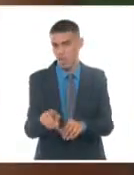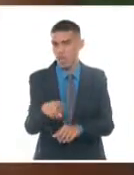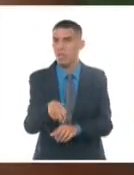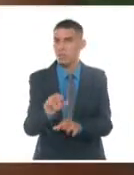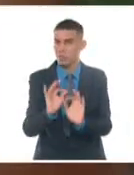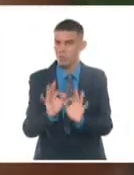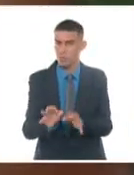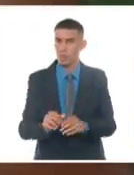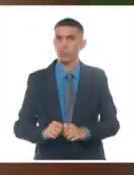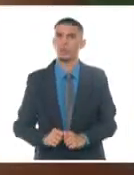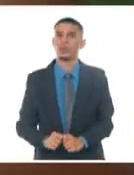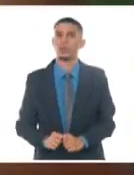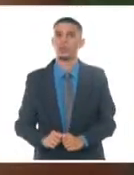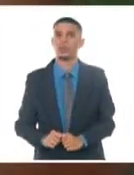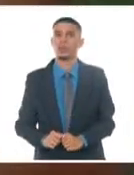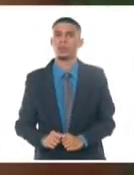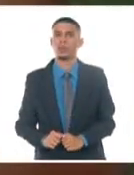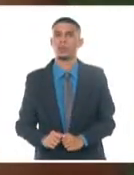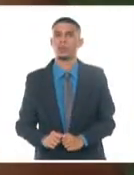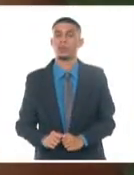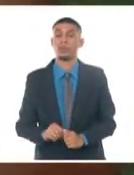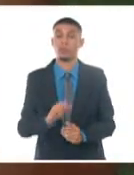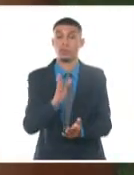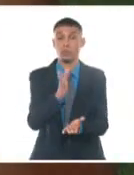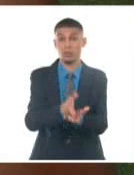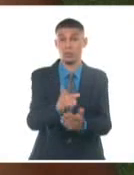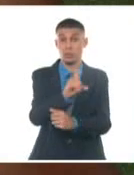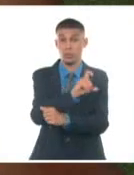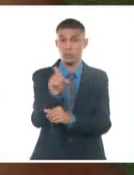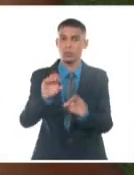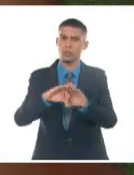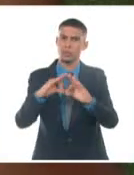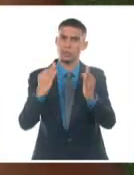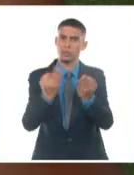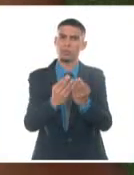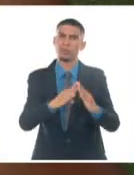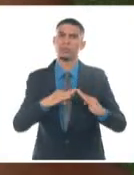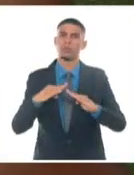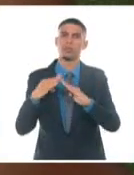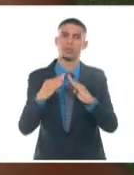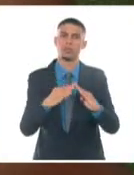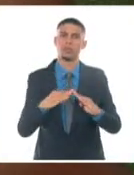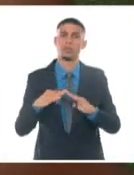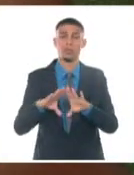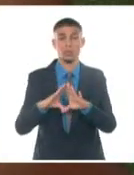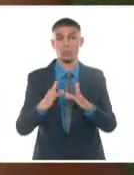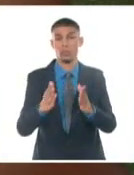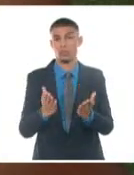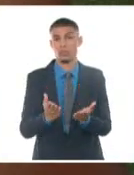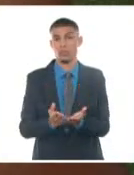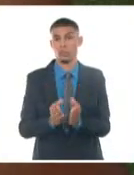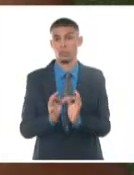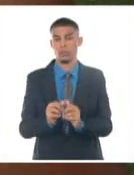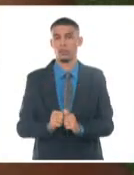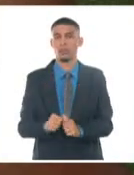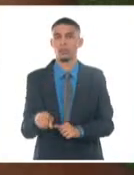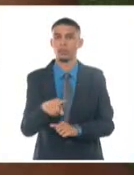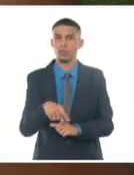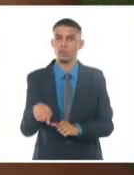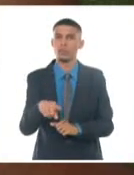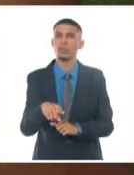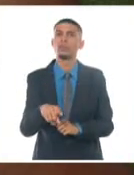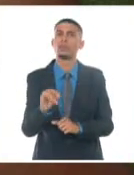interactividad. Que abarcamos la escuela, la familia, la comunidad y esos productos que se incorporan en el